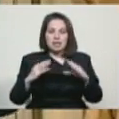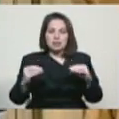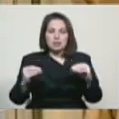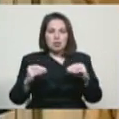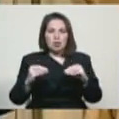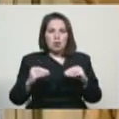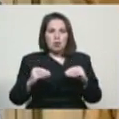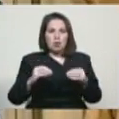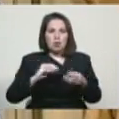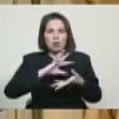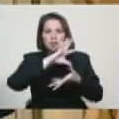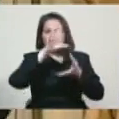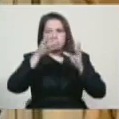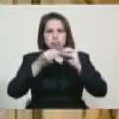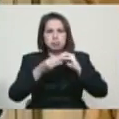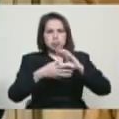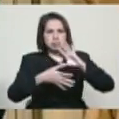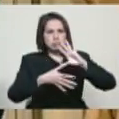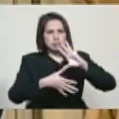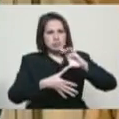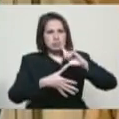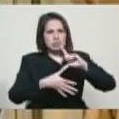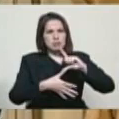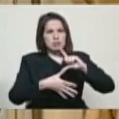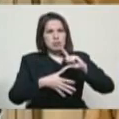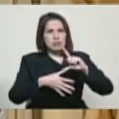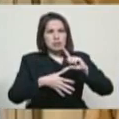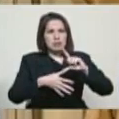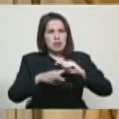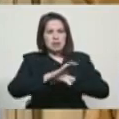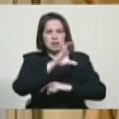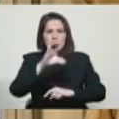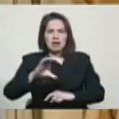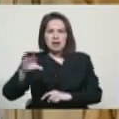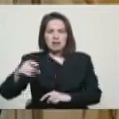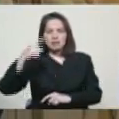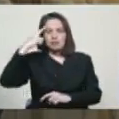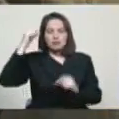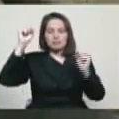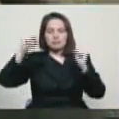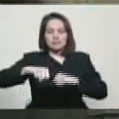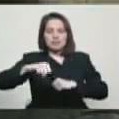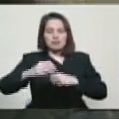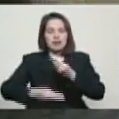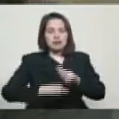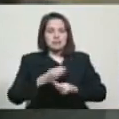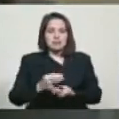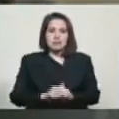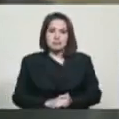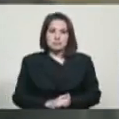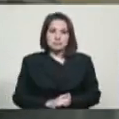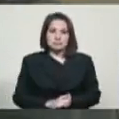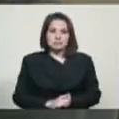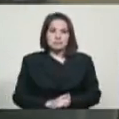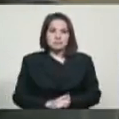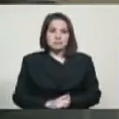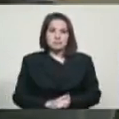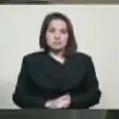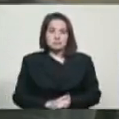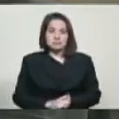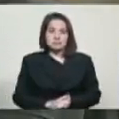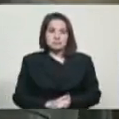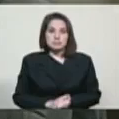continente latinoamericano y caribeño. Yo sé que así va a ser. Y allí, en esa